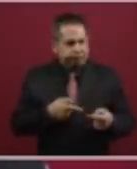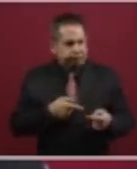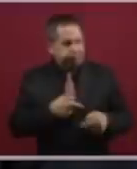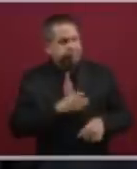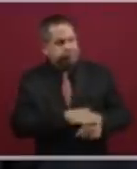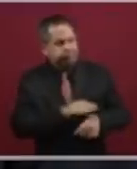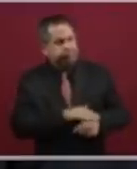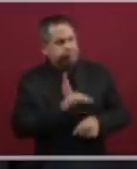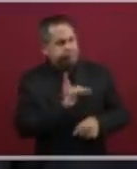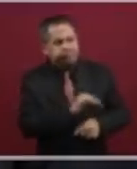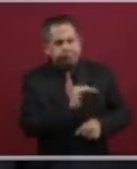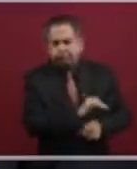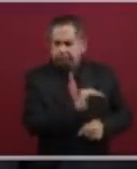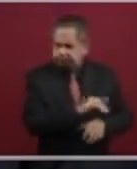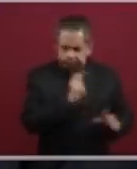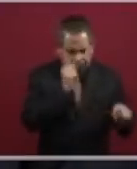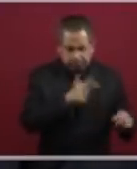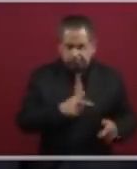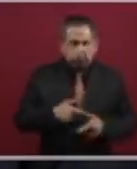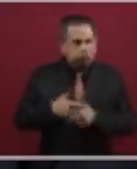cuestionando